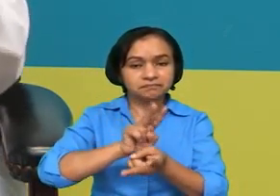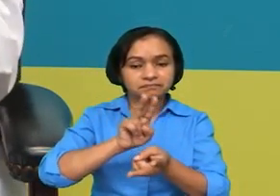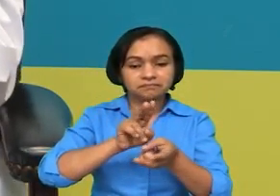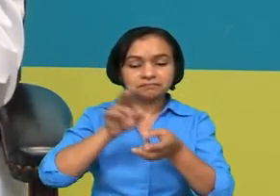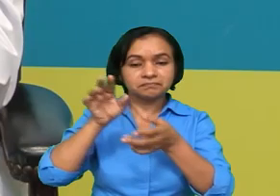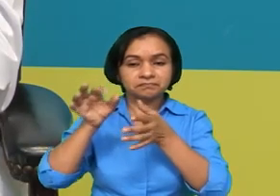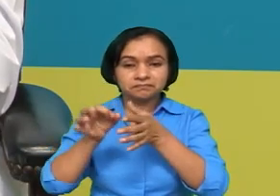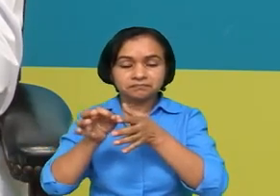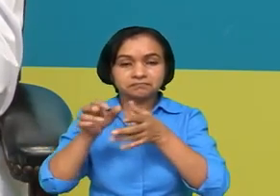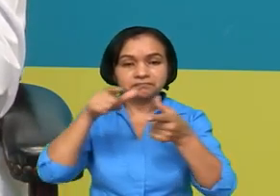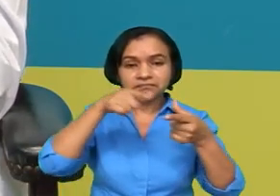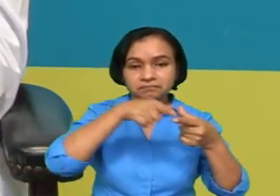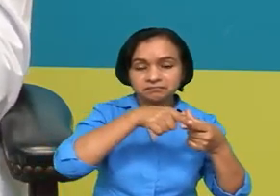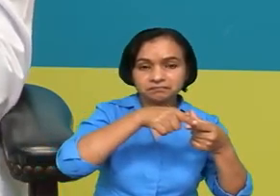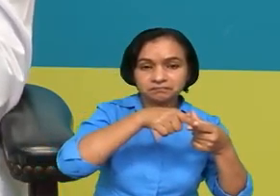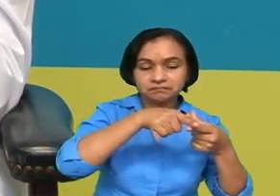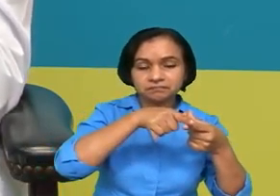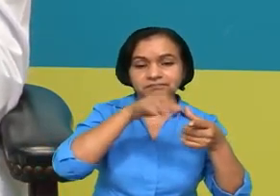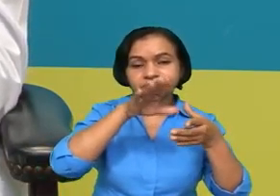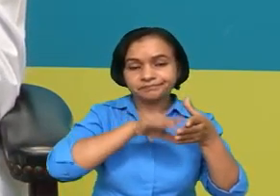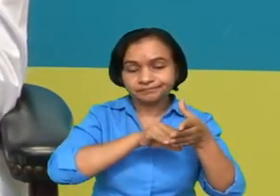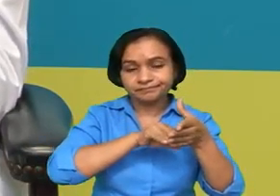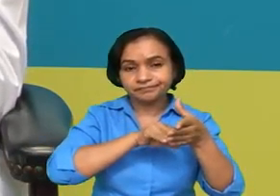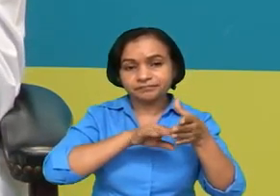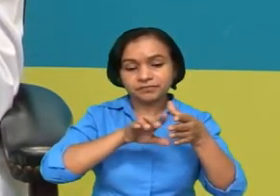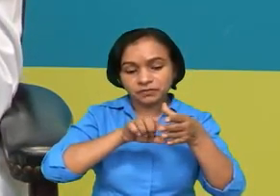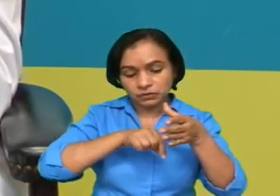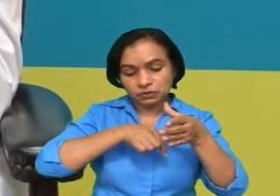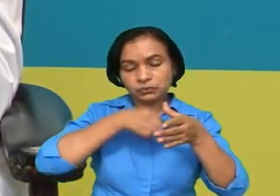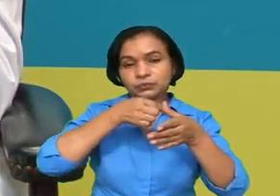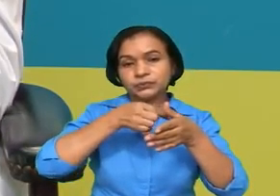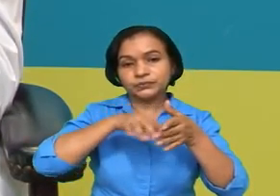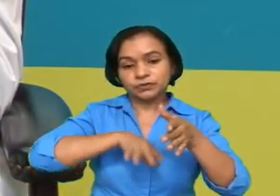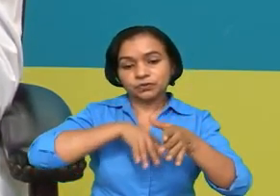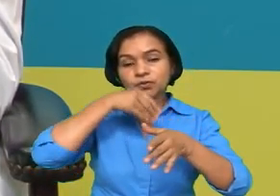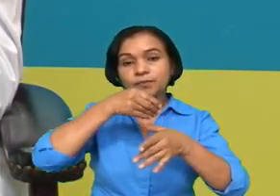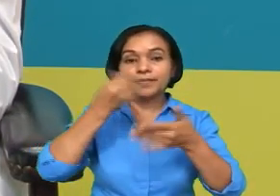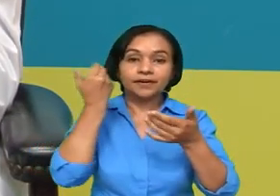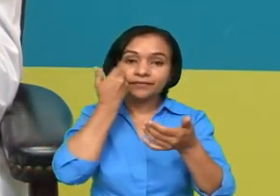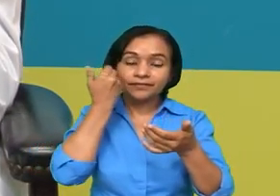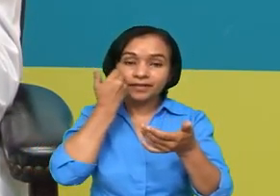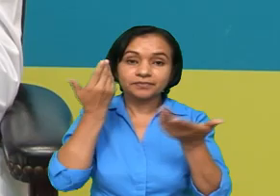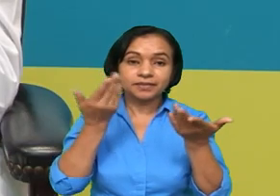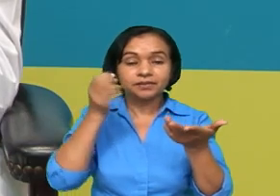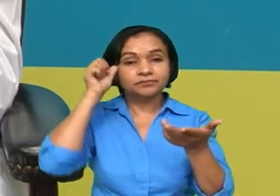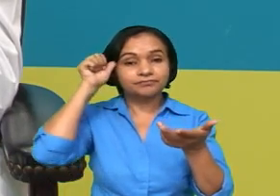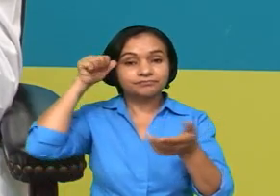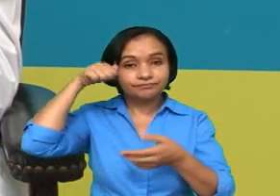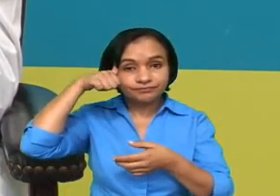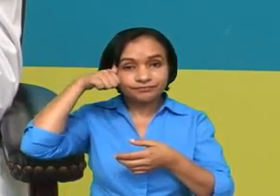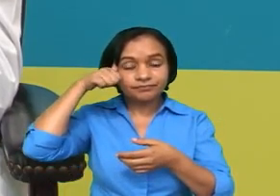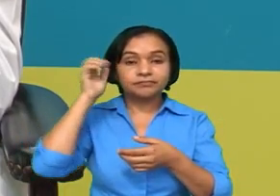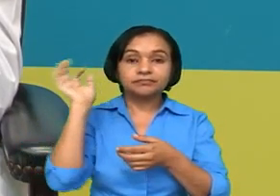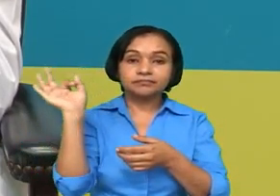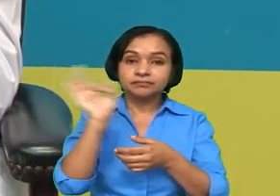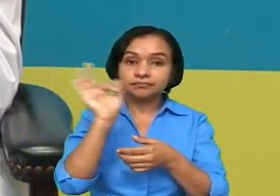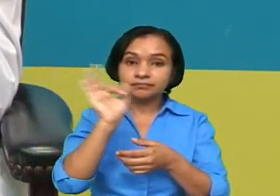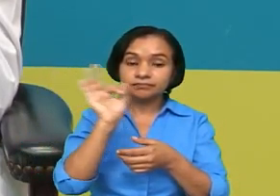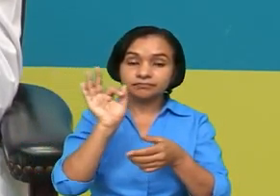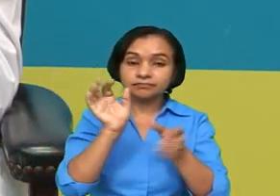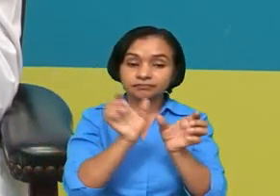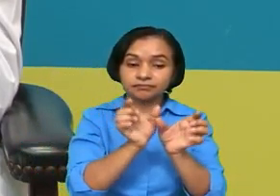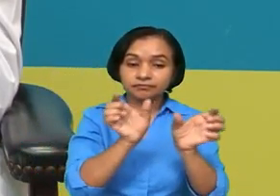la vagina y la vagina por continuidad a lo que es la uretra, ¿no? Entonces, hay una de las formas de